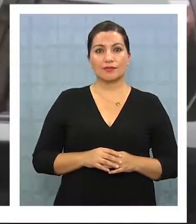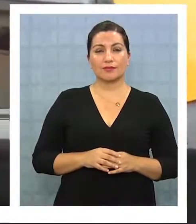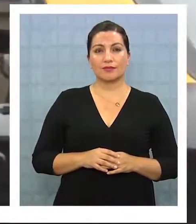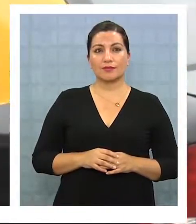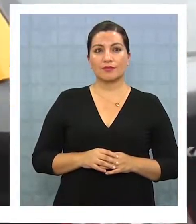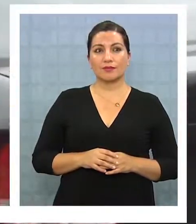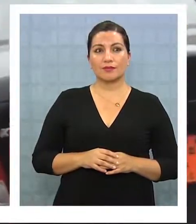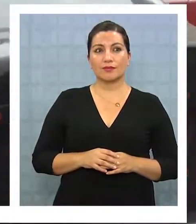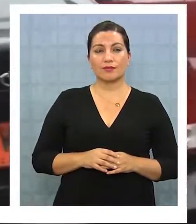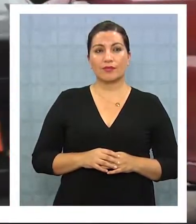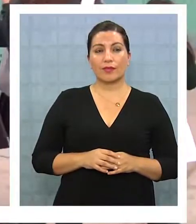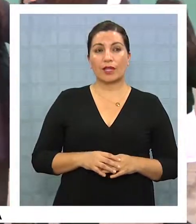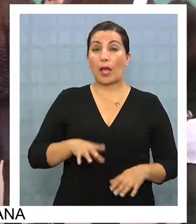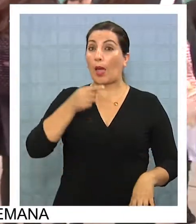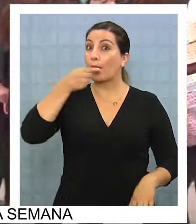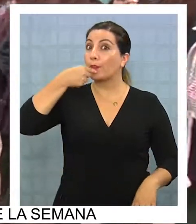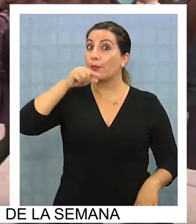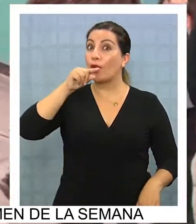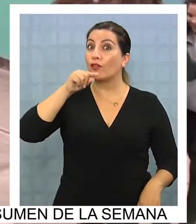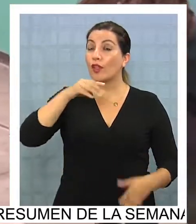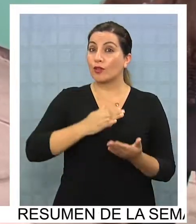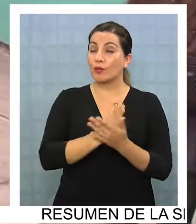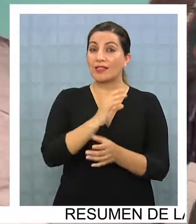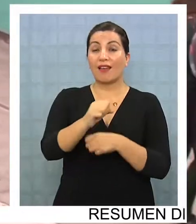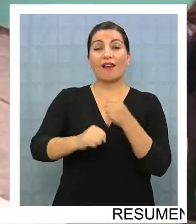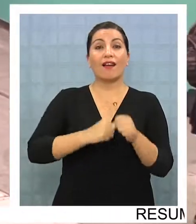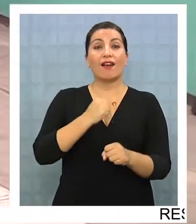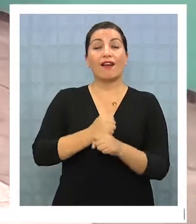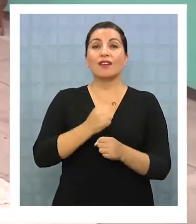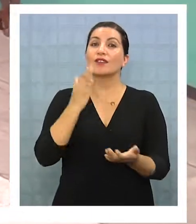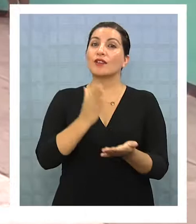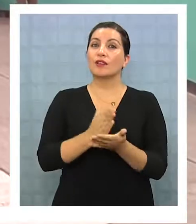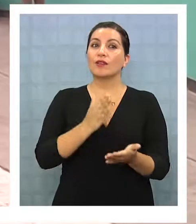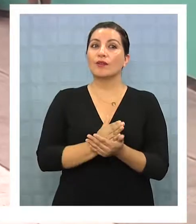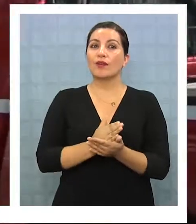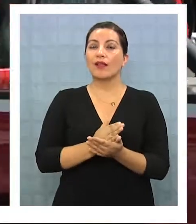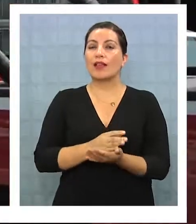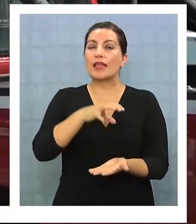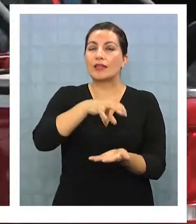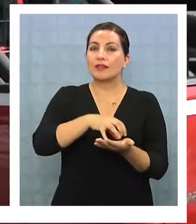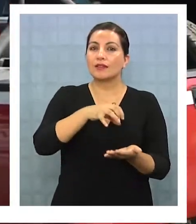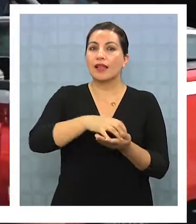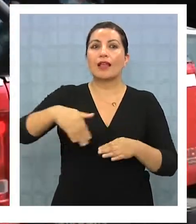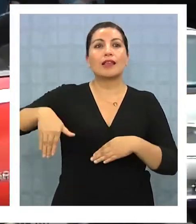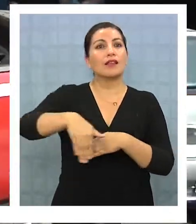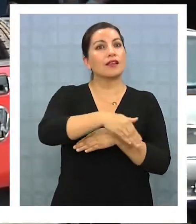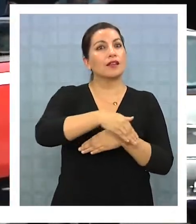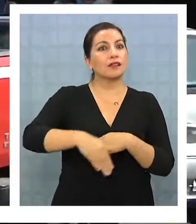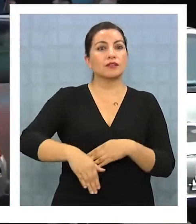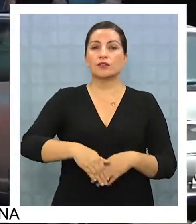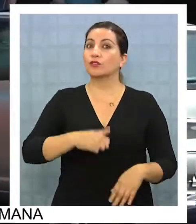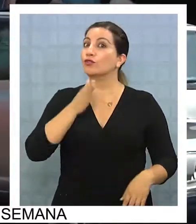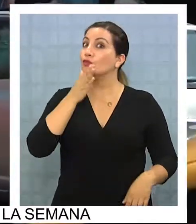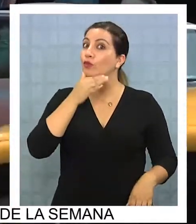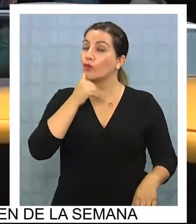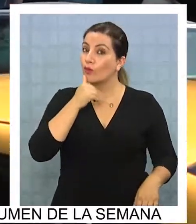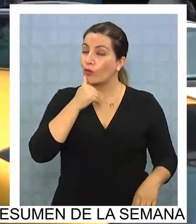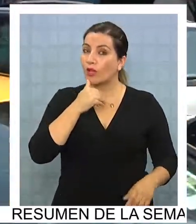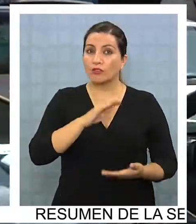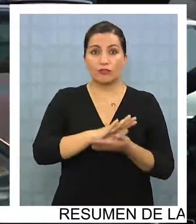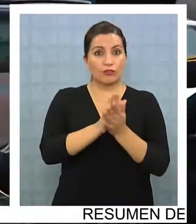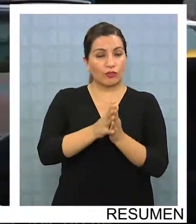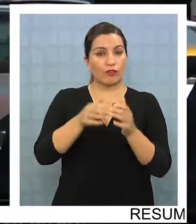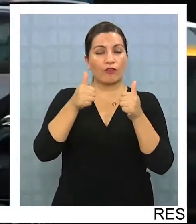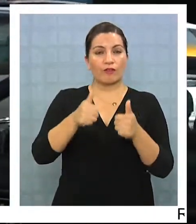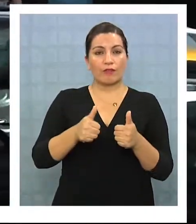A escasas horas del inicio del año escolar, las calles y veredas de nuestra ciudad no están en condiciones óptimas para